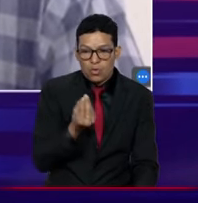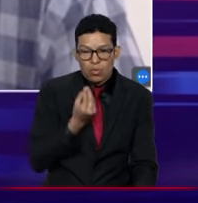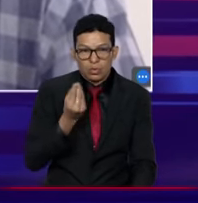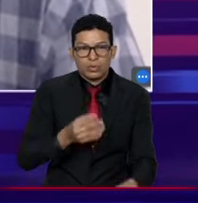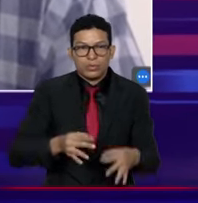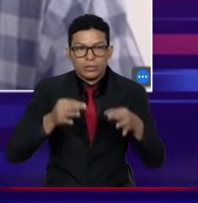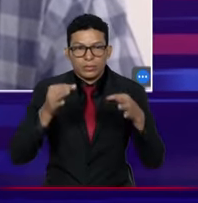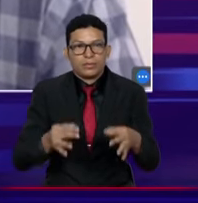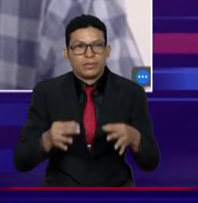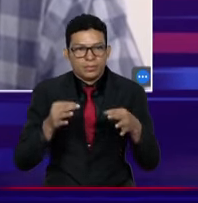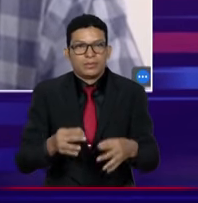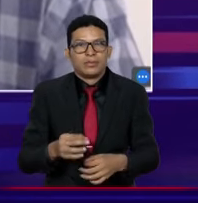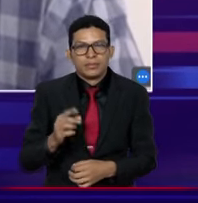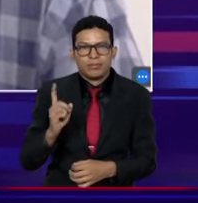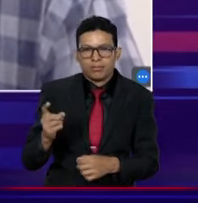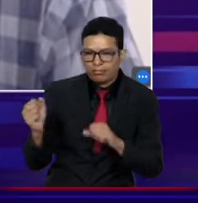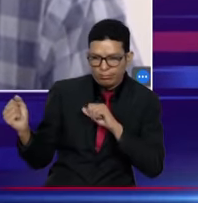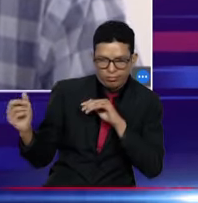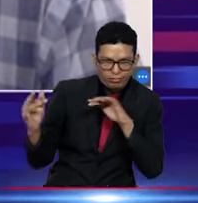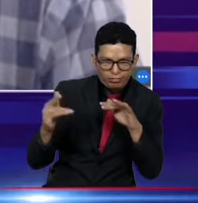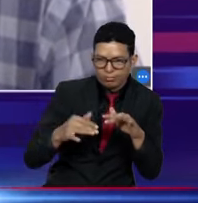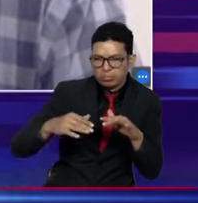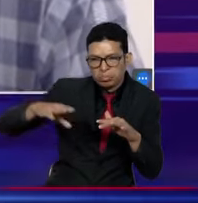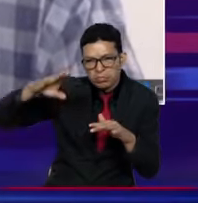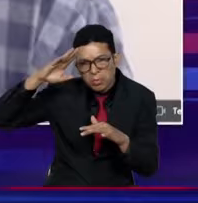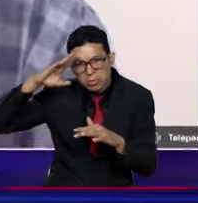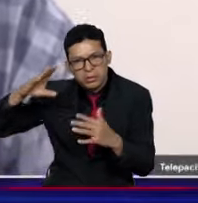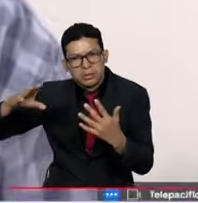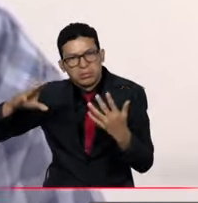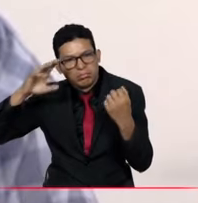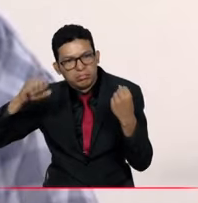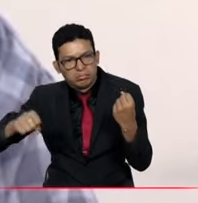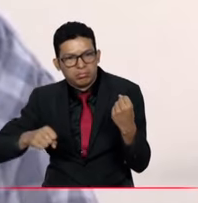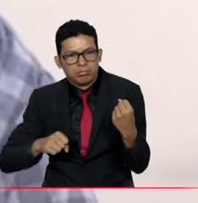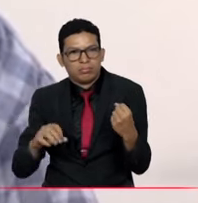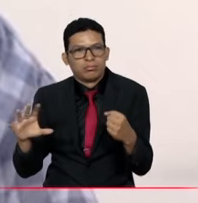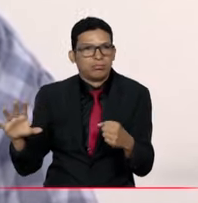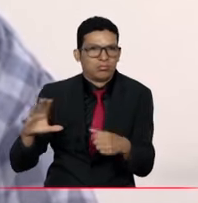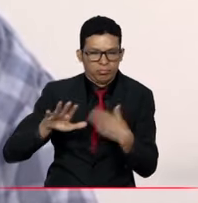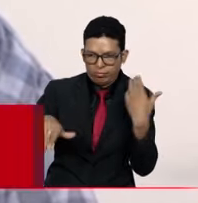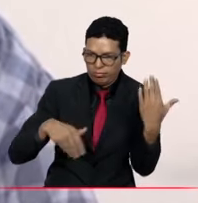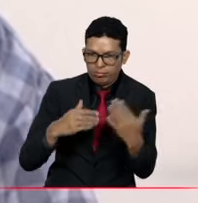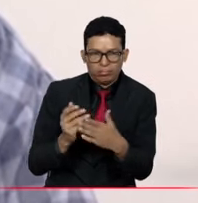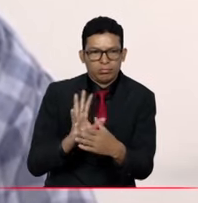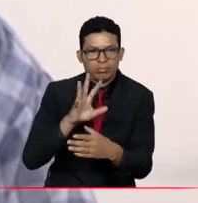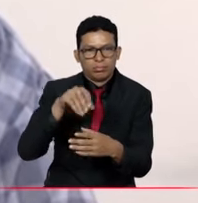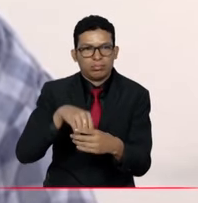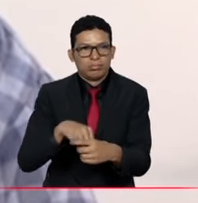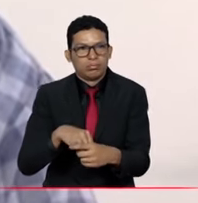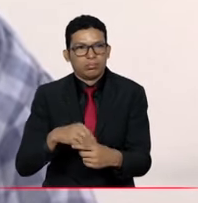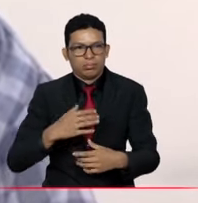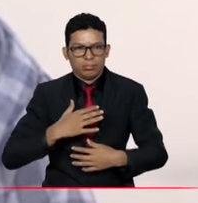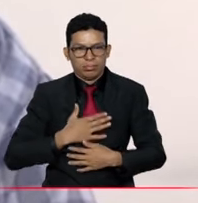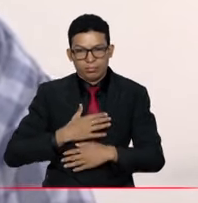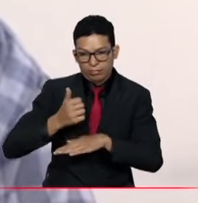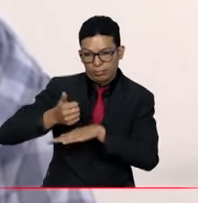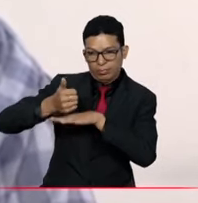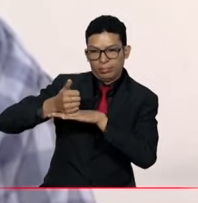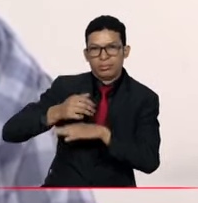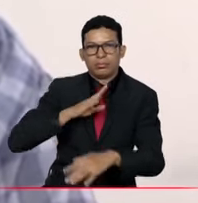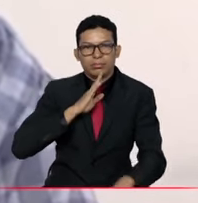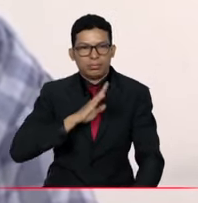en concordancia con todas las autoridades que nos representa, de igual forma encabeza nuestro señor